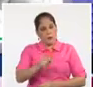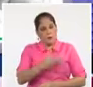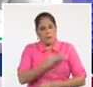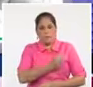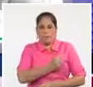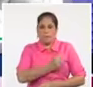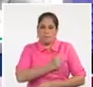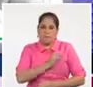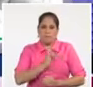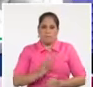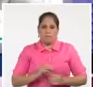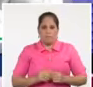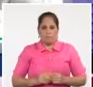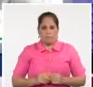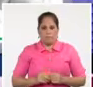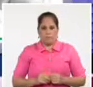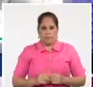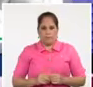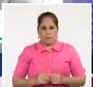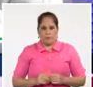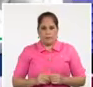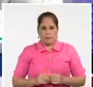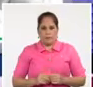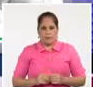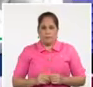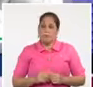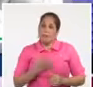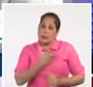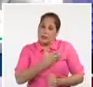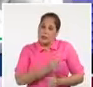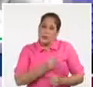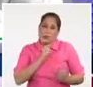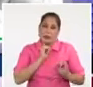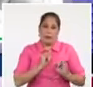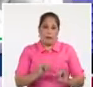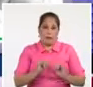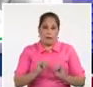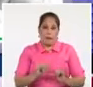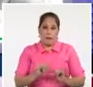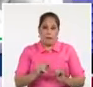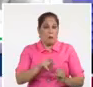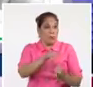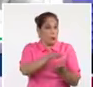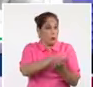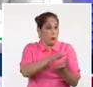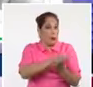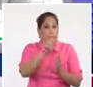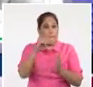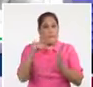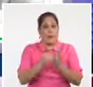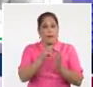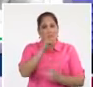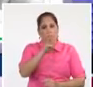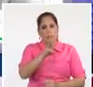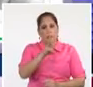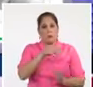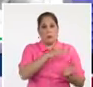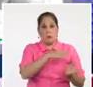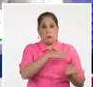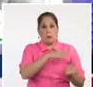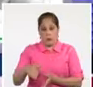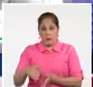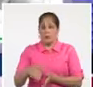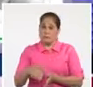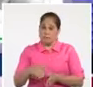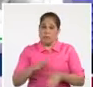como consecuencia de la enfermedad. Triste cifra, ya Cuba acumula más de 1.300 decesos como